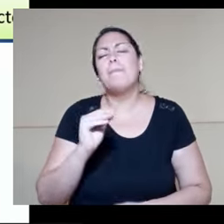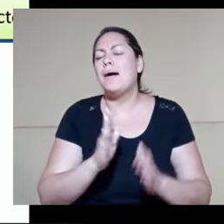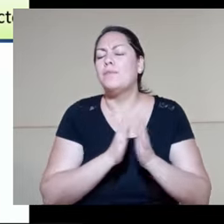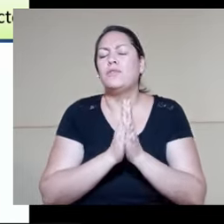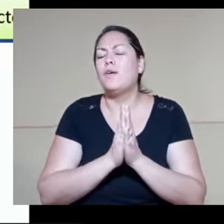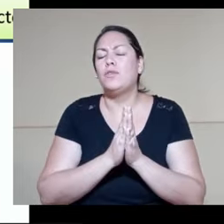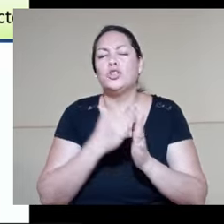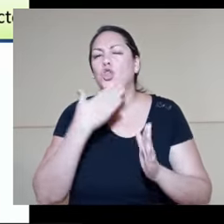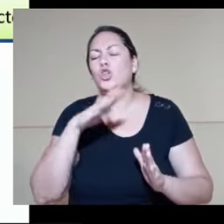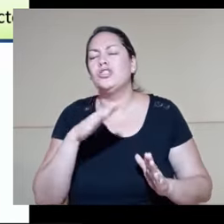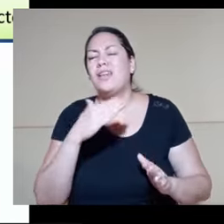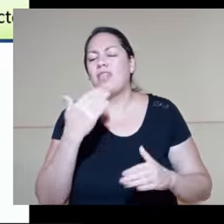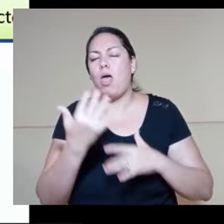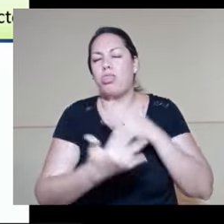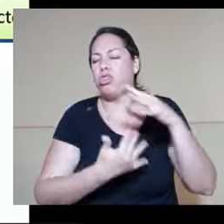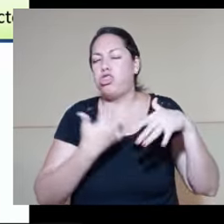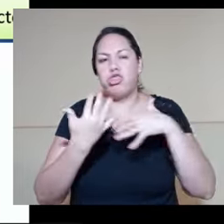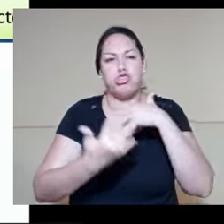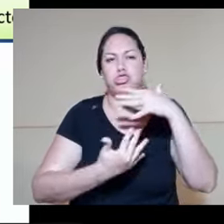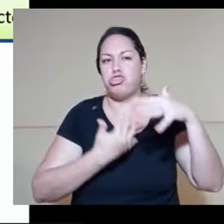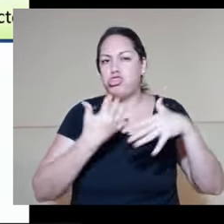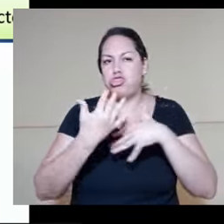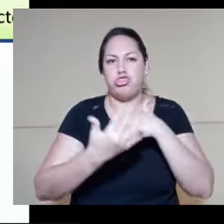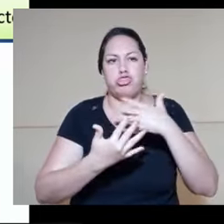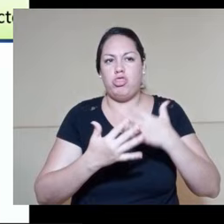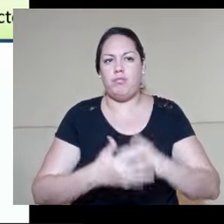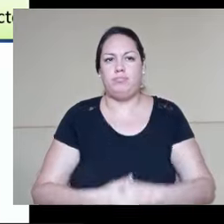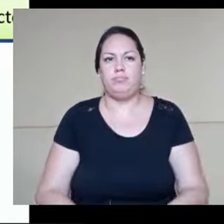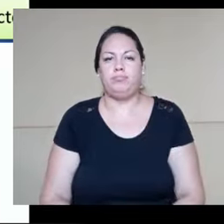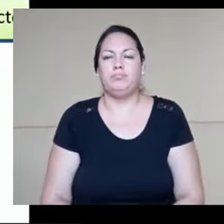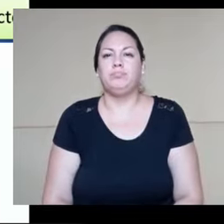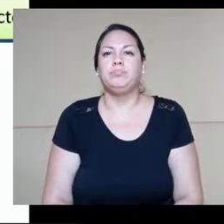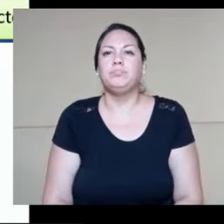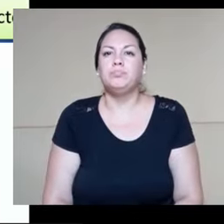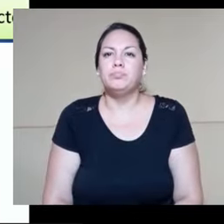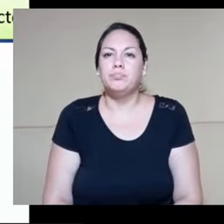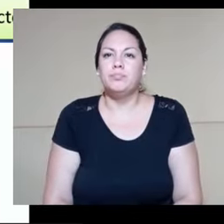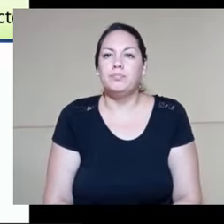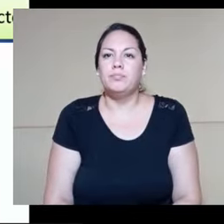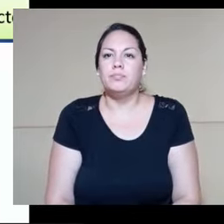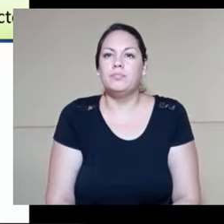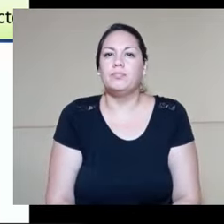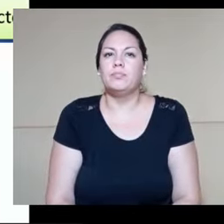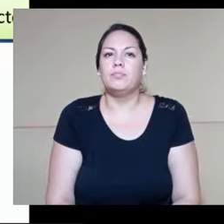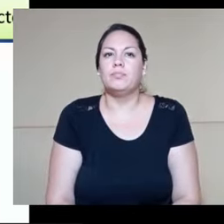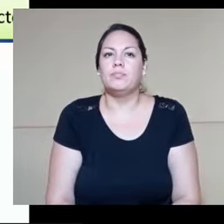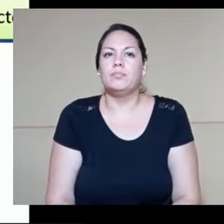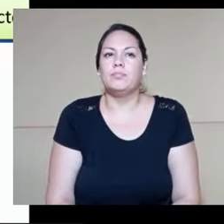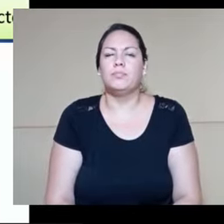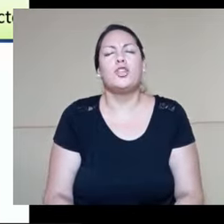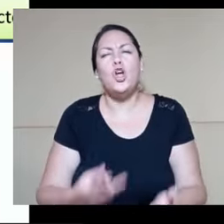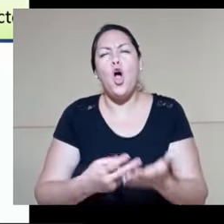Alguien tiene el micrófono, si no, silencienlo, a ver si, porque se está haciendo eco, no sé por qué.